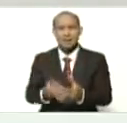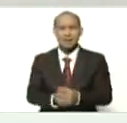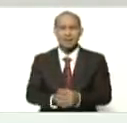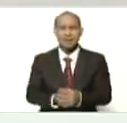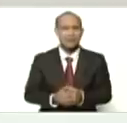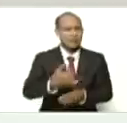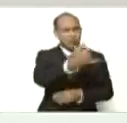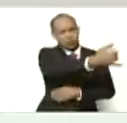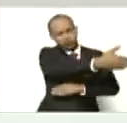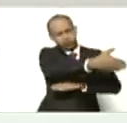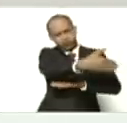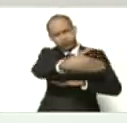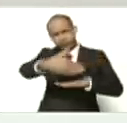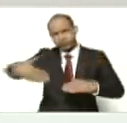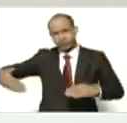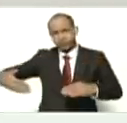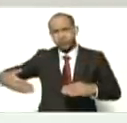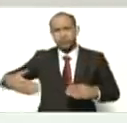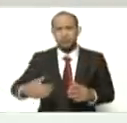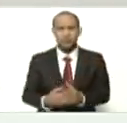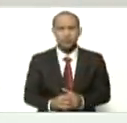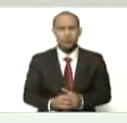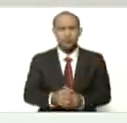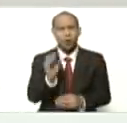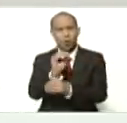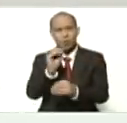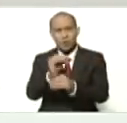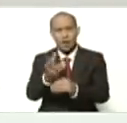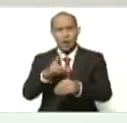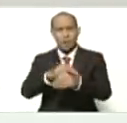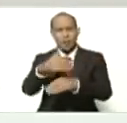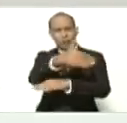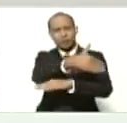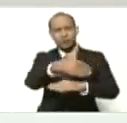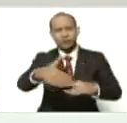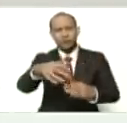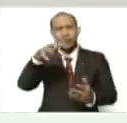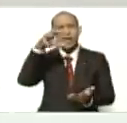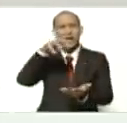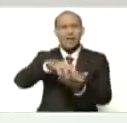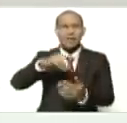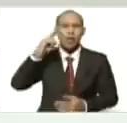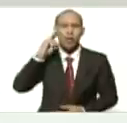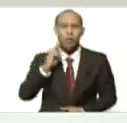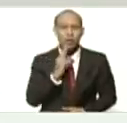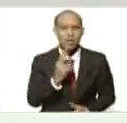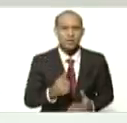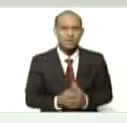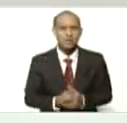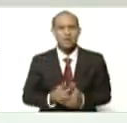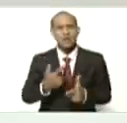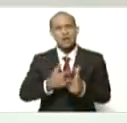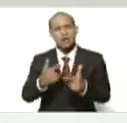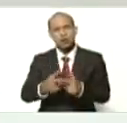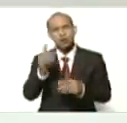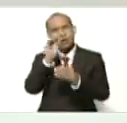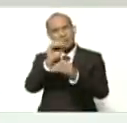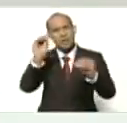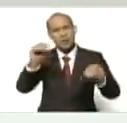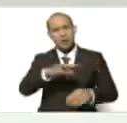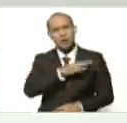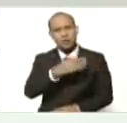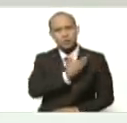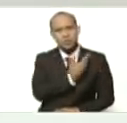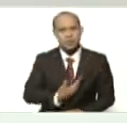especial para un cerco epidemiológico en el estado bolívar así que el llamado presidente es